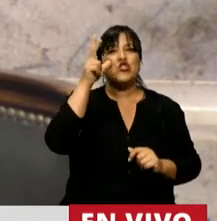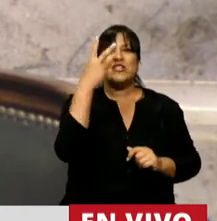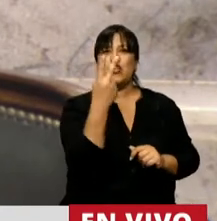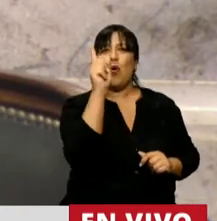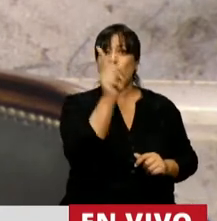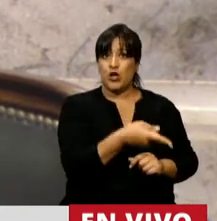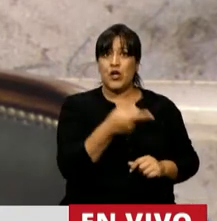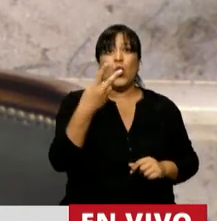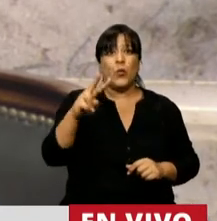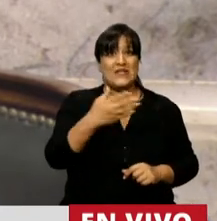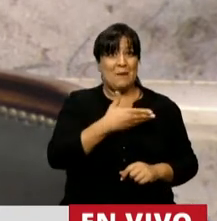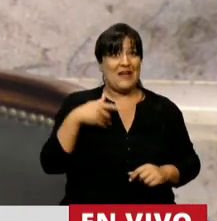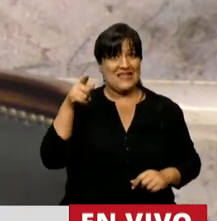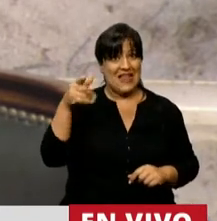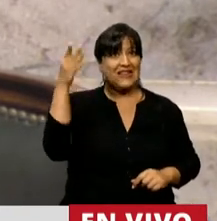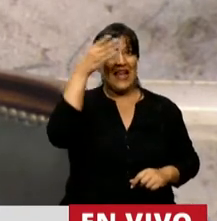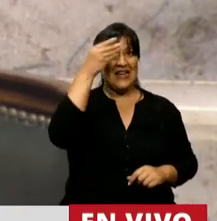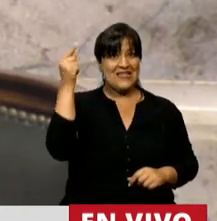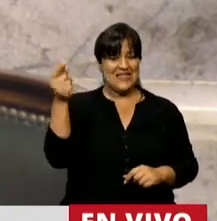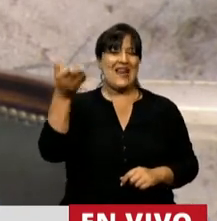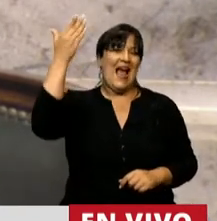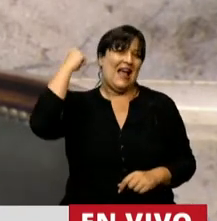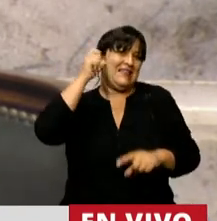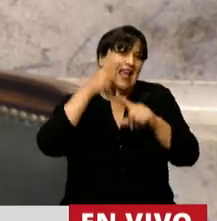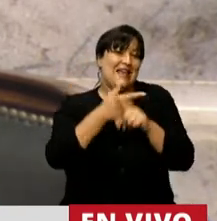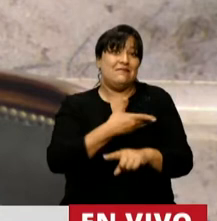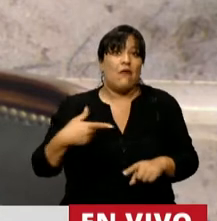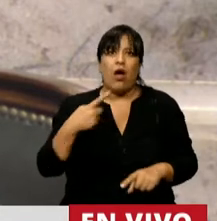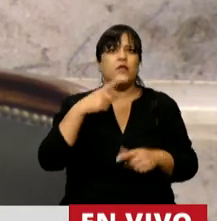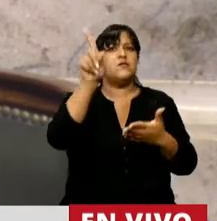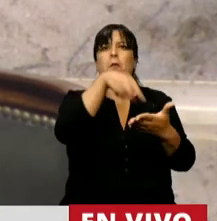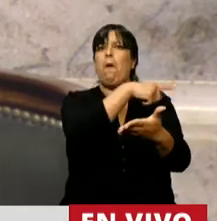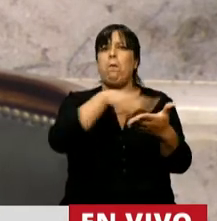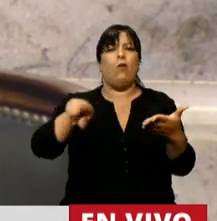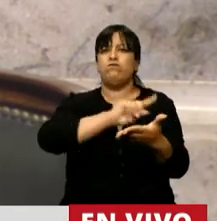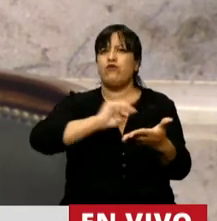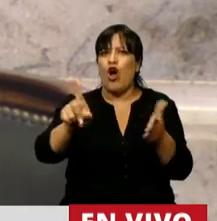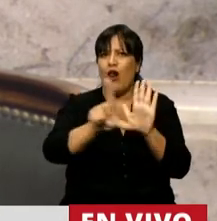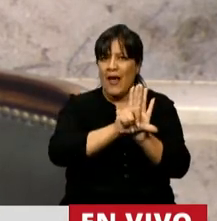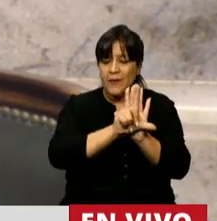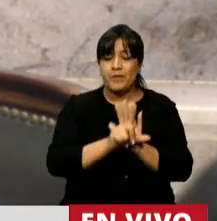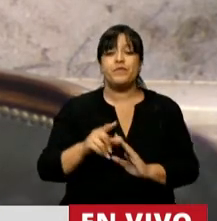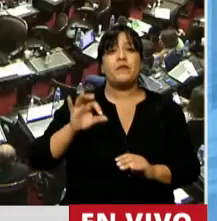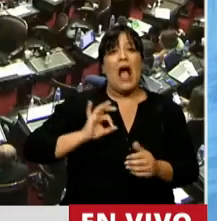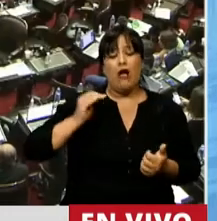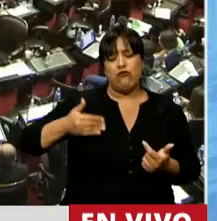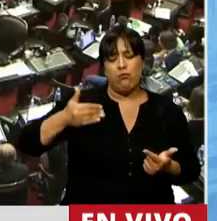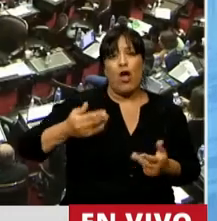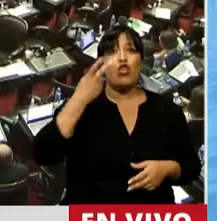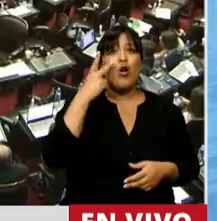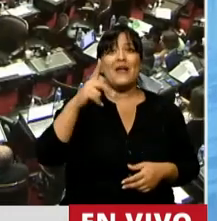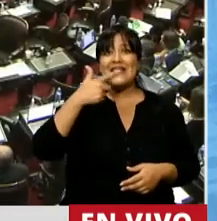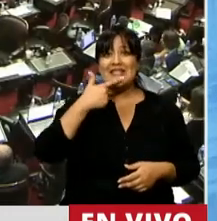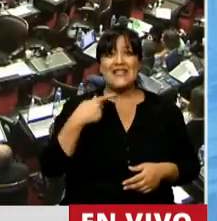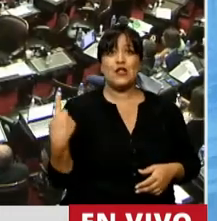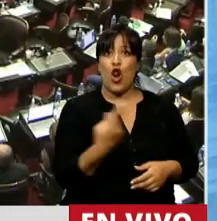vicepresidenta actual, en ese momento presidente de los argentinos, la vetó. En el 2017 nosotros votamos una